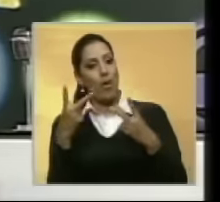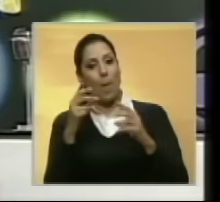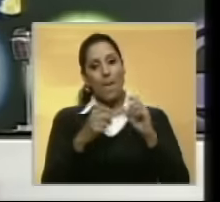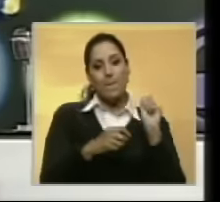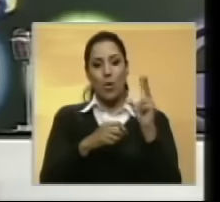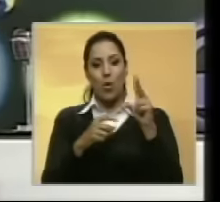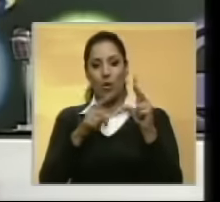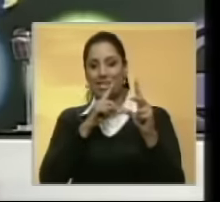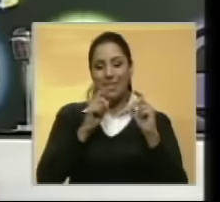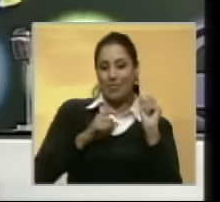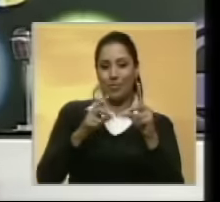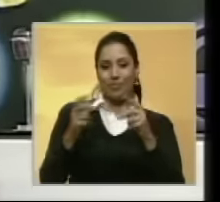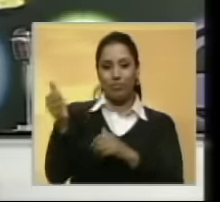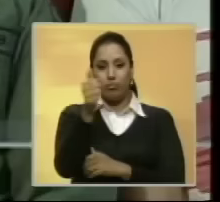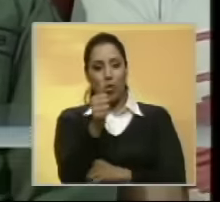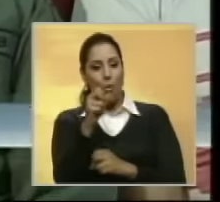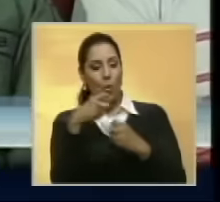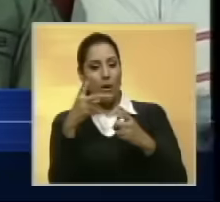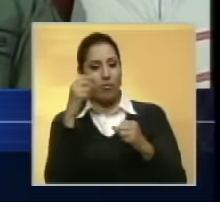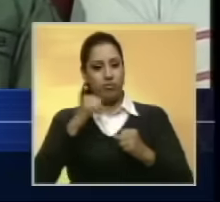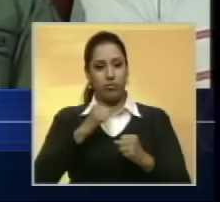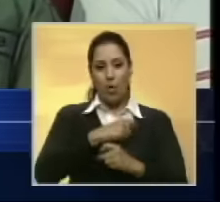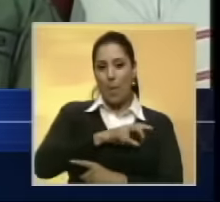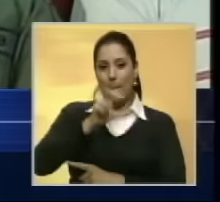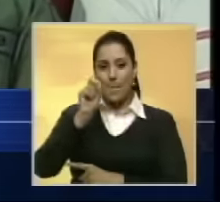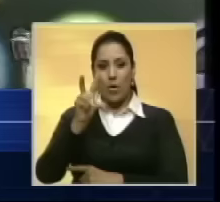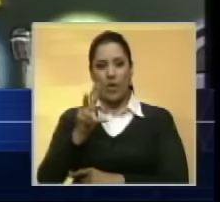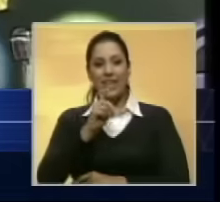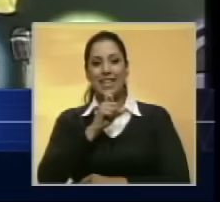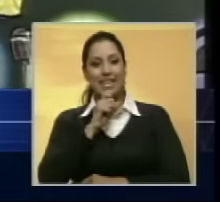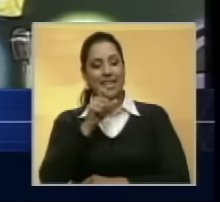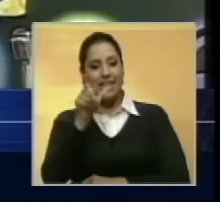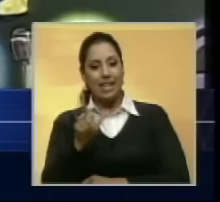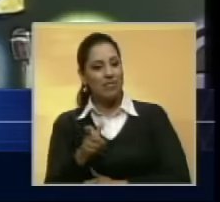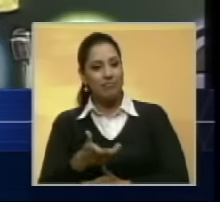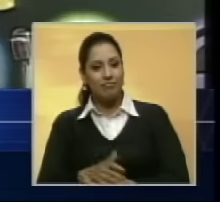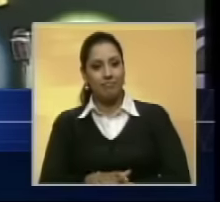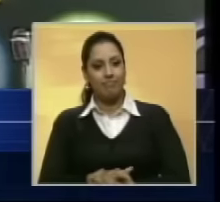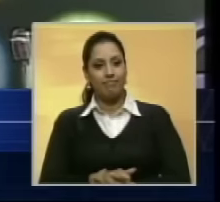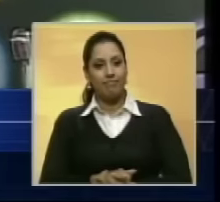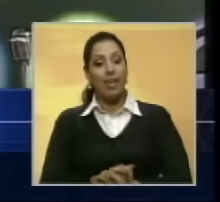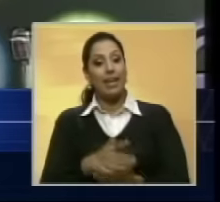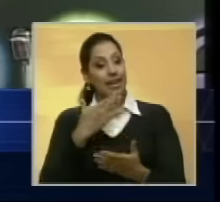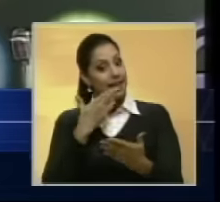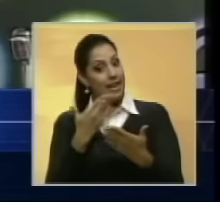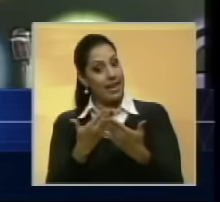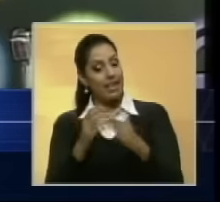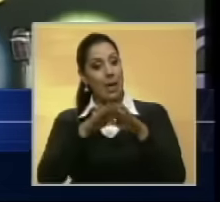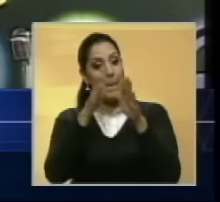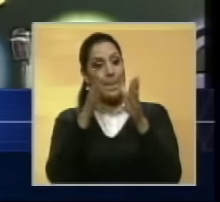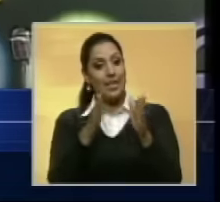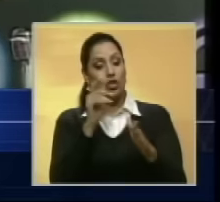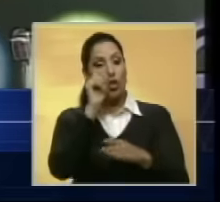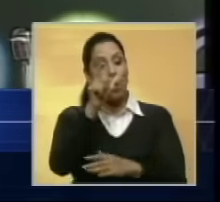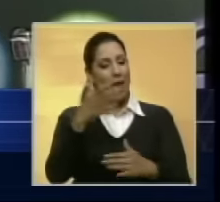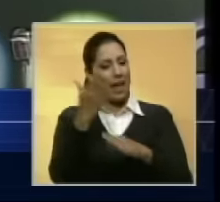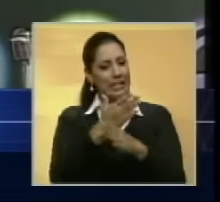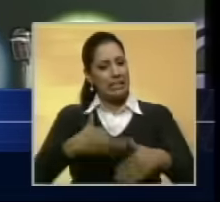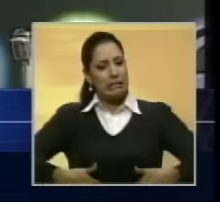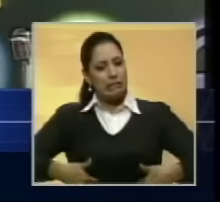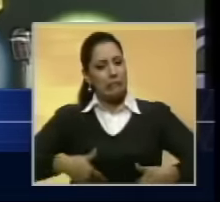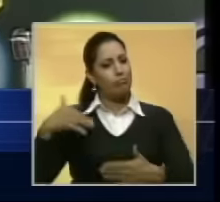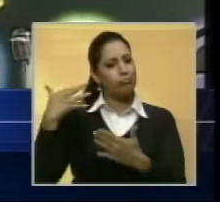nuevo que venga con la bola a 95 millas. Le he dado las gracias al ministro Pérez Abad por el esfuerzo que ha